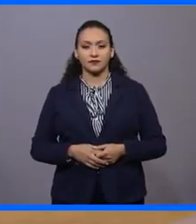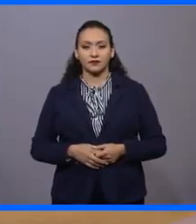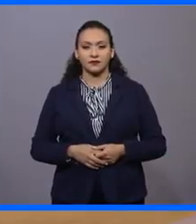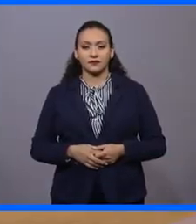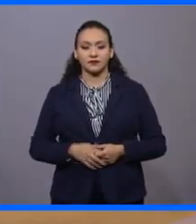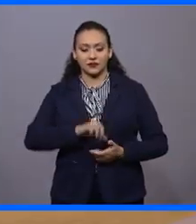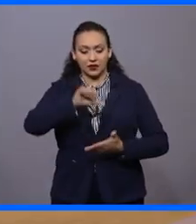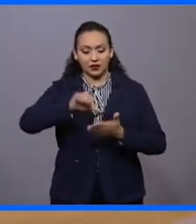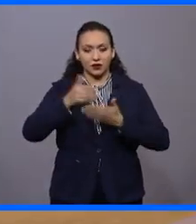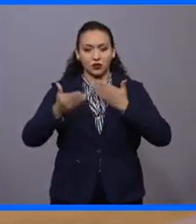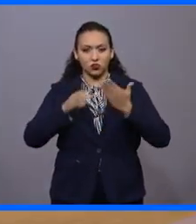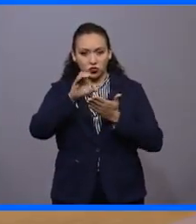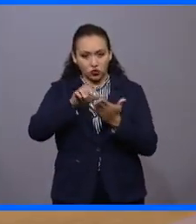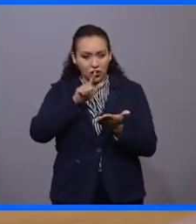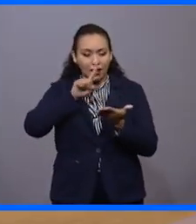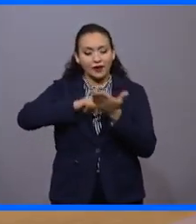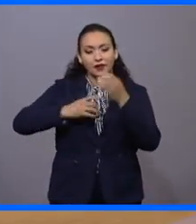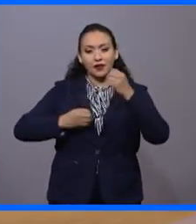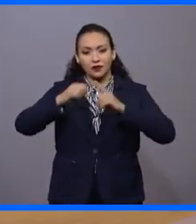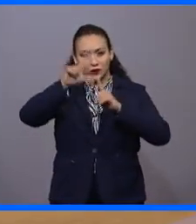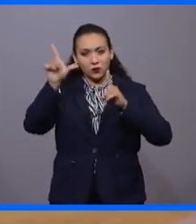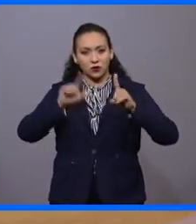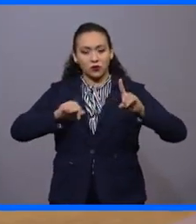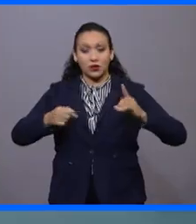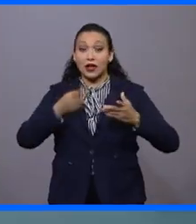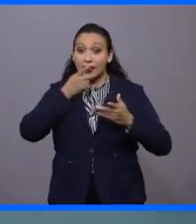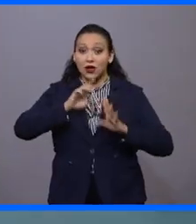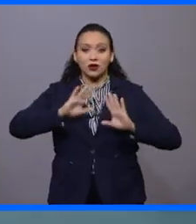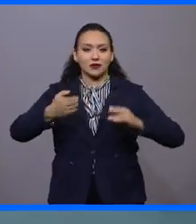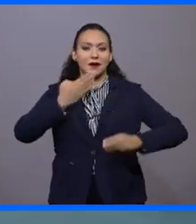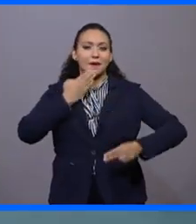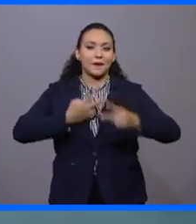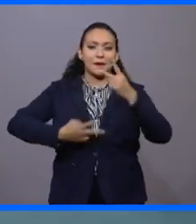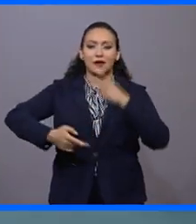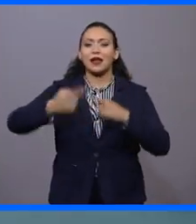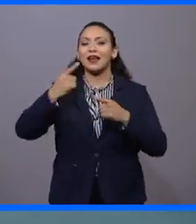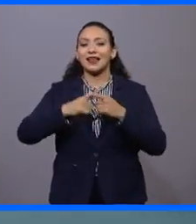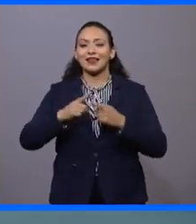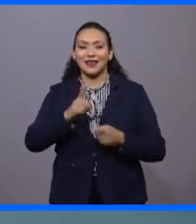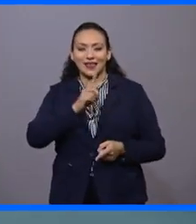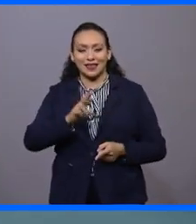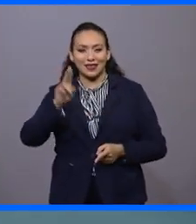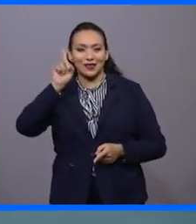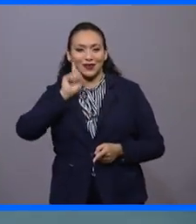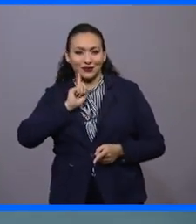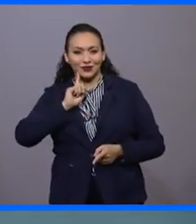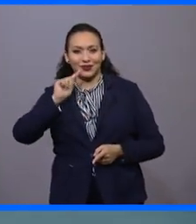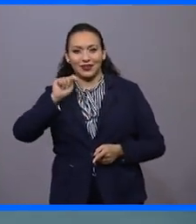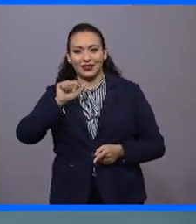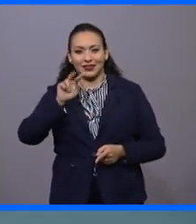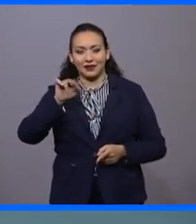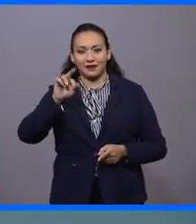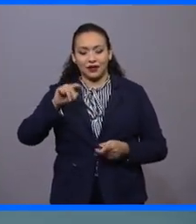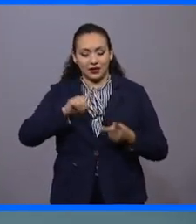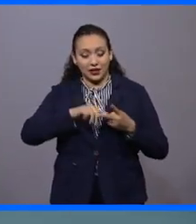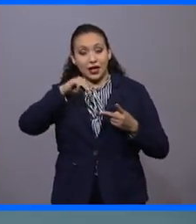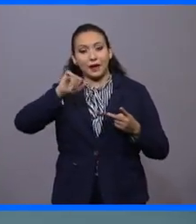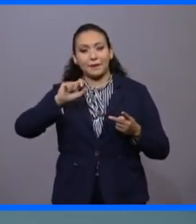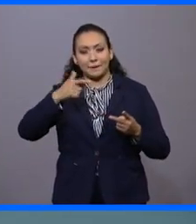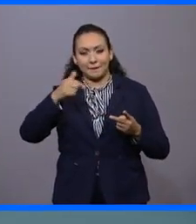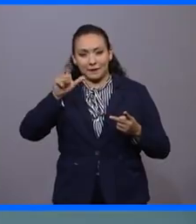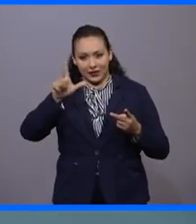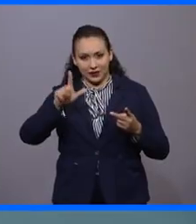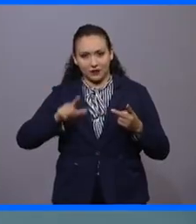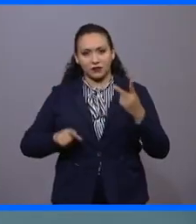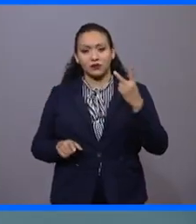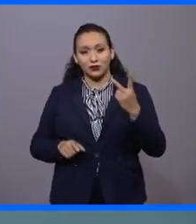El Centro de Estudios Constitucionales de la Suprema Corte dio la bienvenida a la doctora Gema Tavares Merino y a Miguel Ángel Alanís